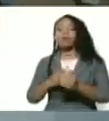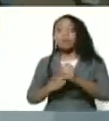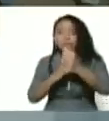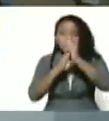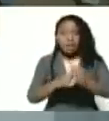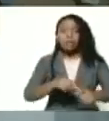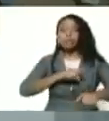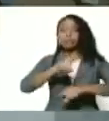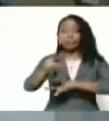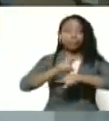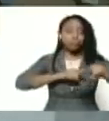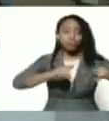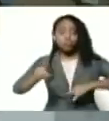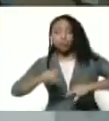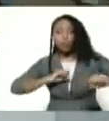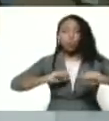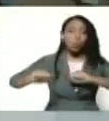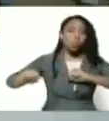resistiendo, batallando,